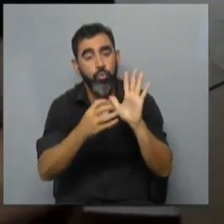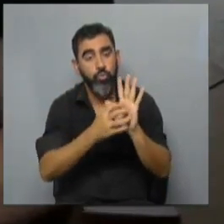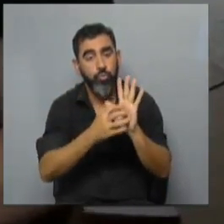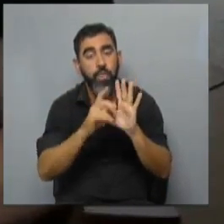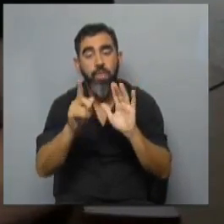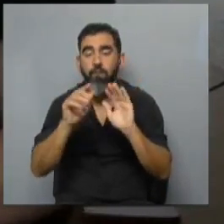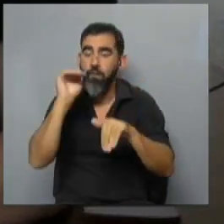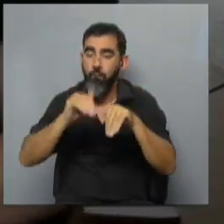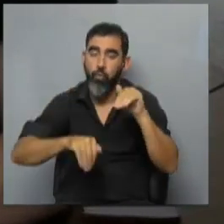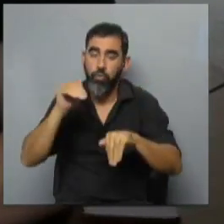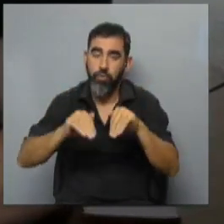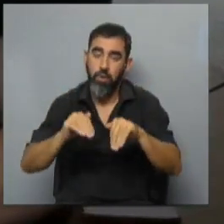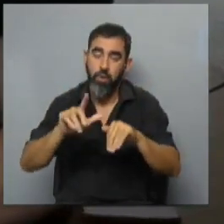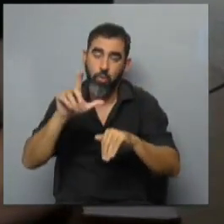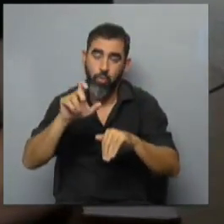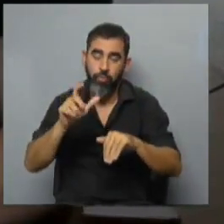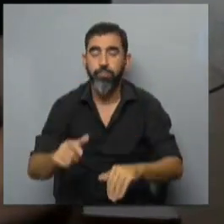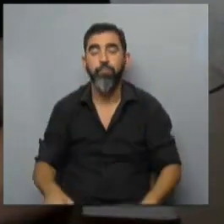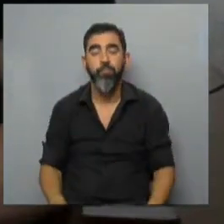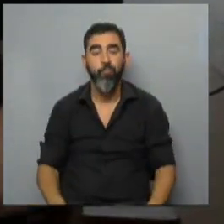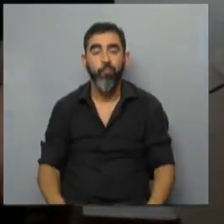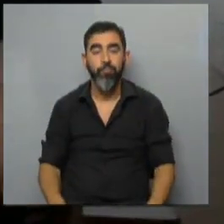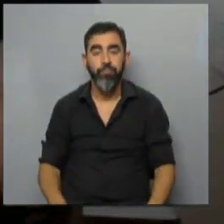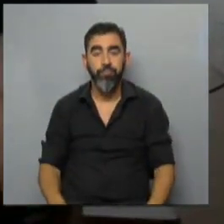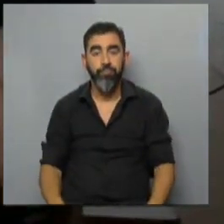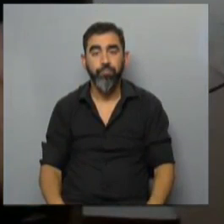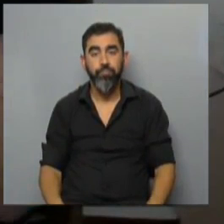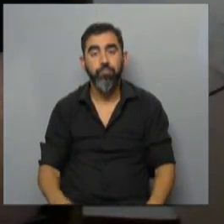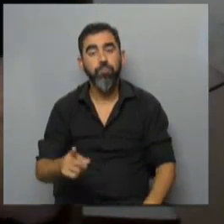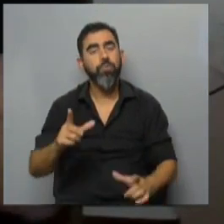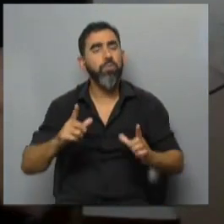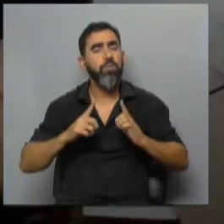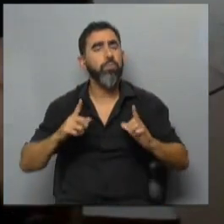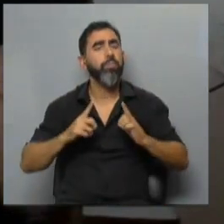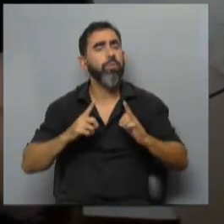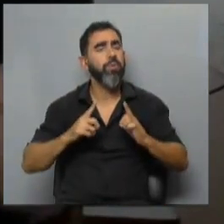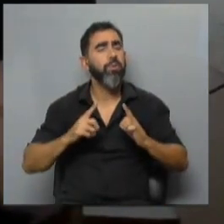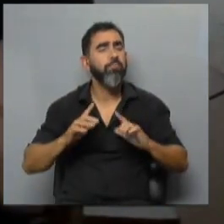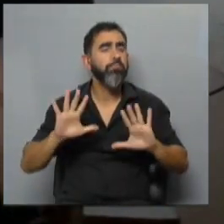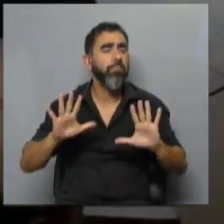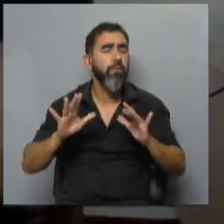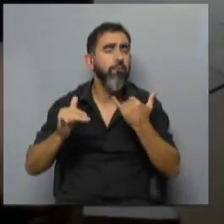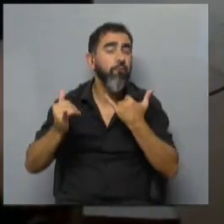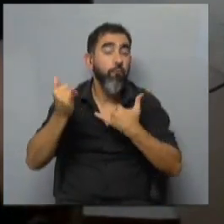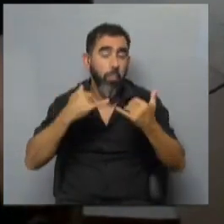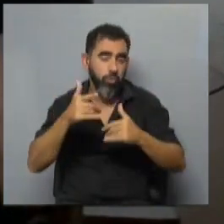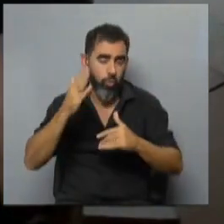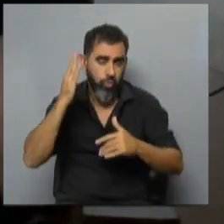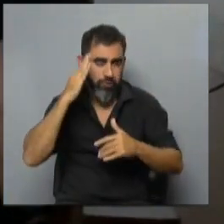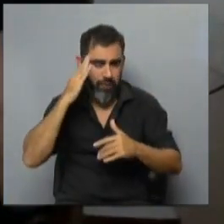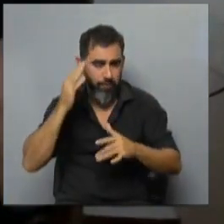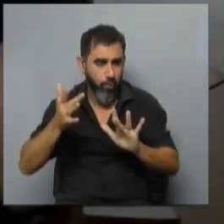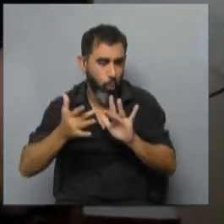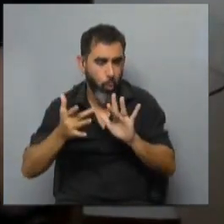que ser votado bueno efectivamente tienes expectativa como las informaciones que tienes porque estás como muy